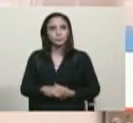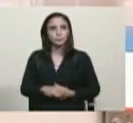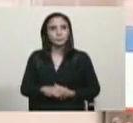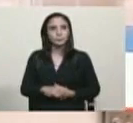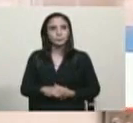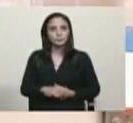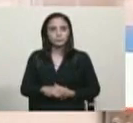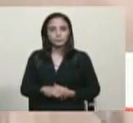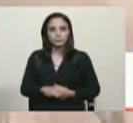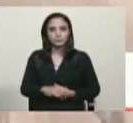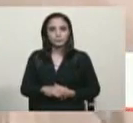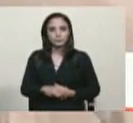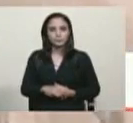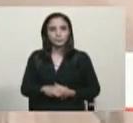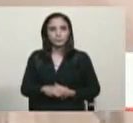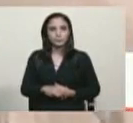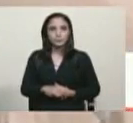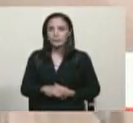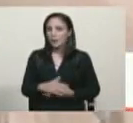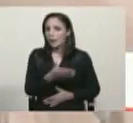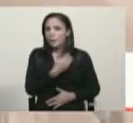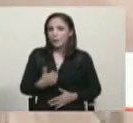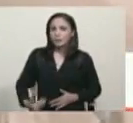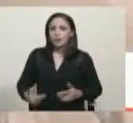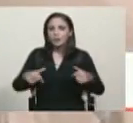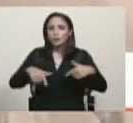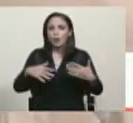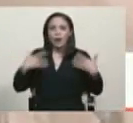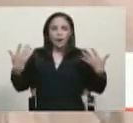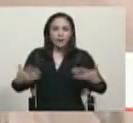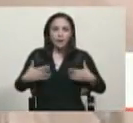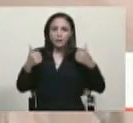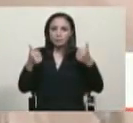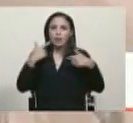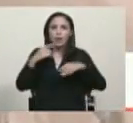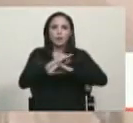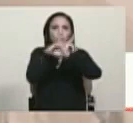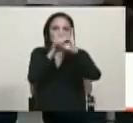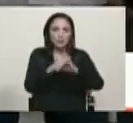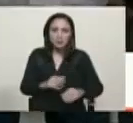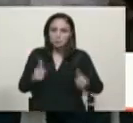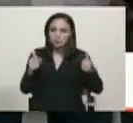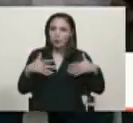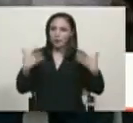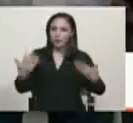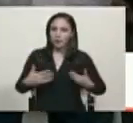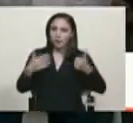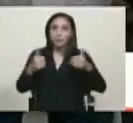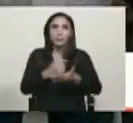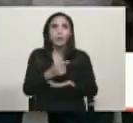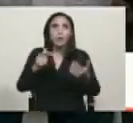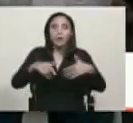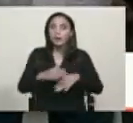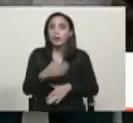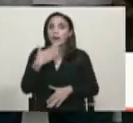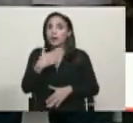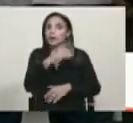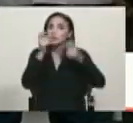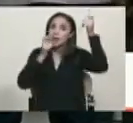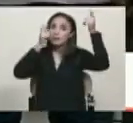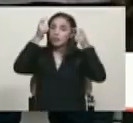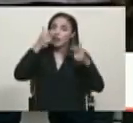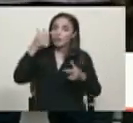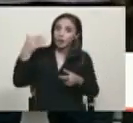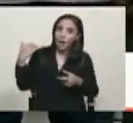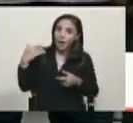Presidente, súper contento, estamos en la maternidad Concepción Palacio. Esto es gracias al presidente Chávez, gracias a